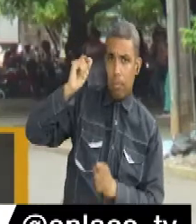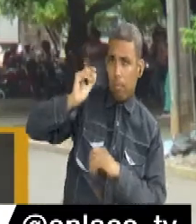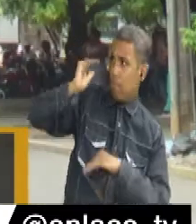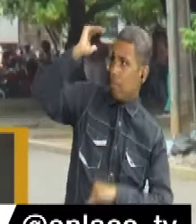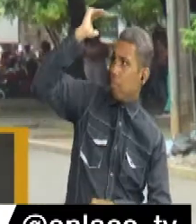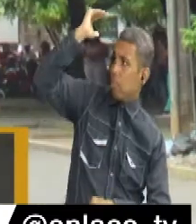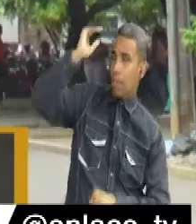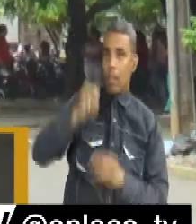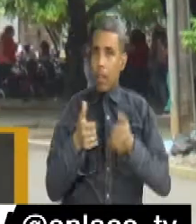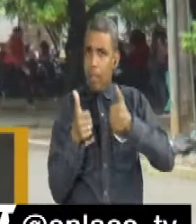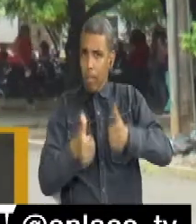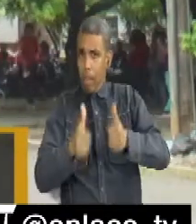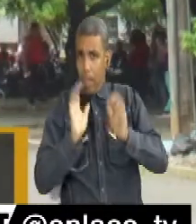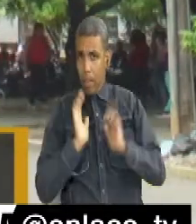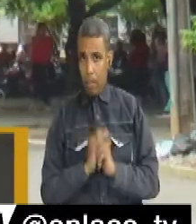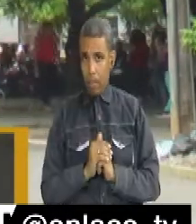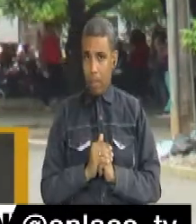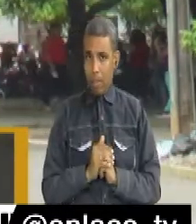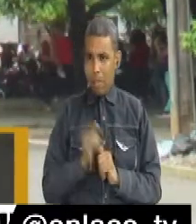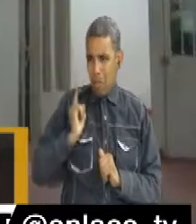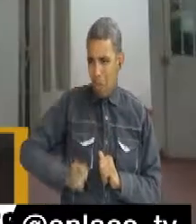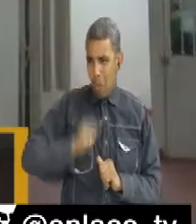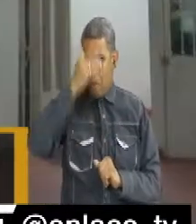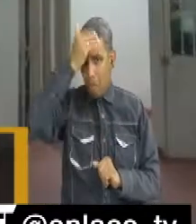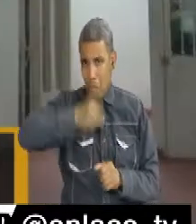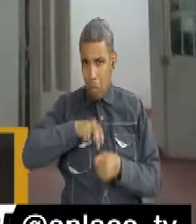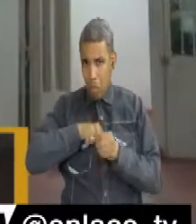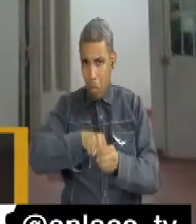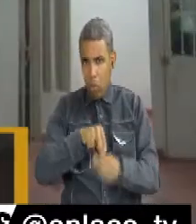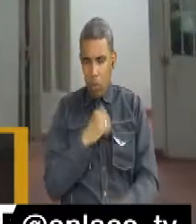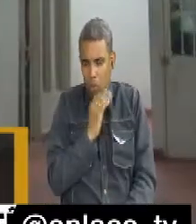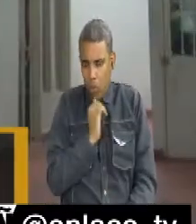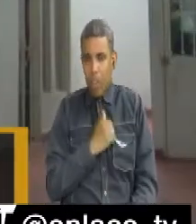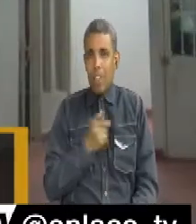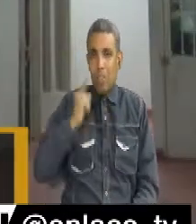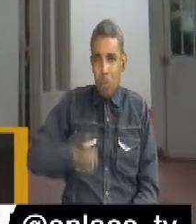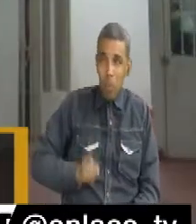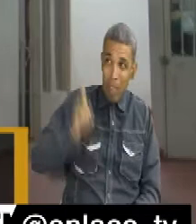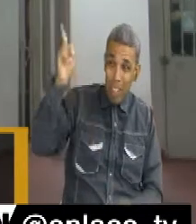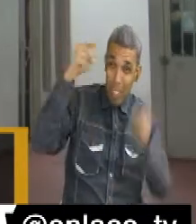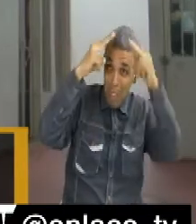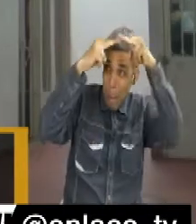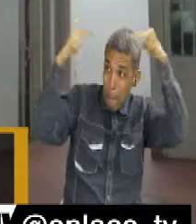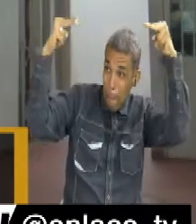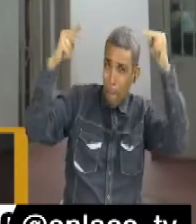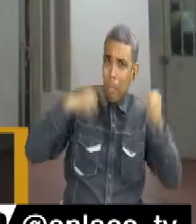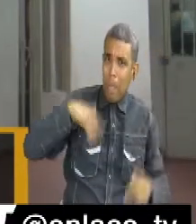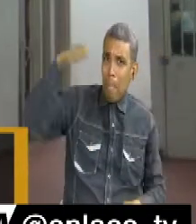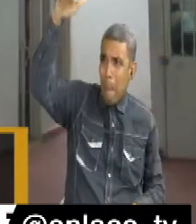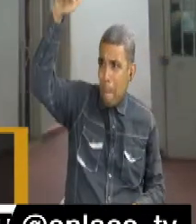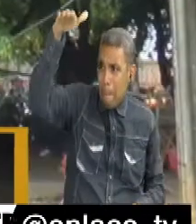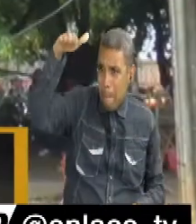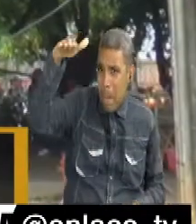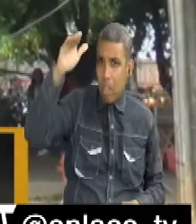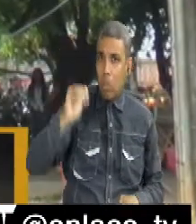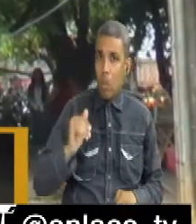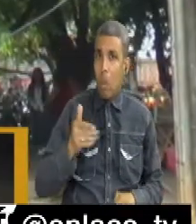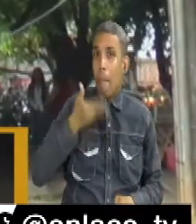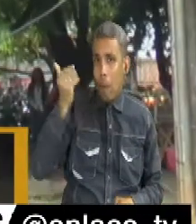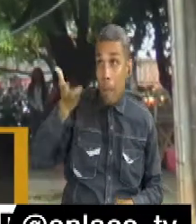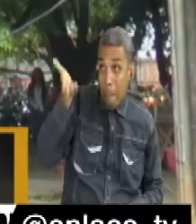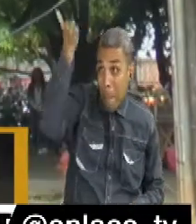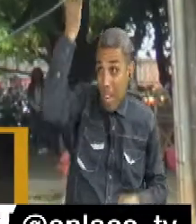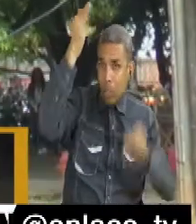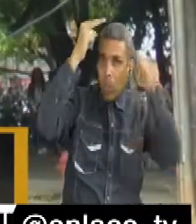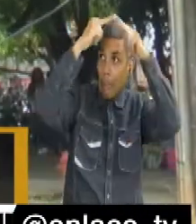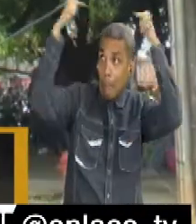indica de que los cables de aquí, de esta ciudad, están muy bajitos. No es responsabilidad de nosotros. También